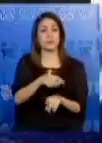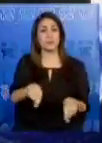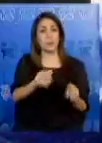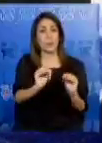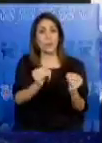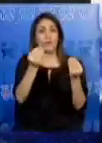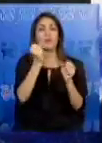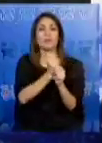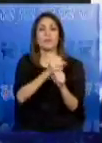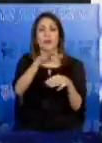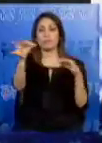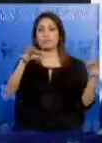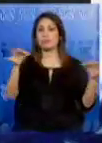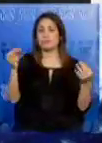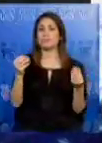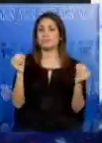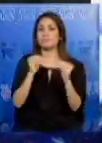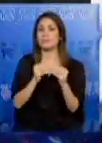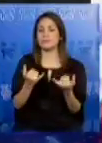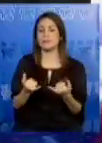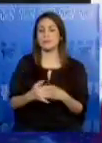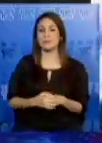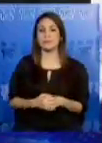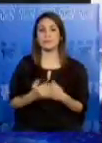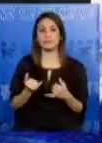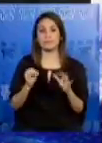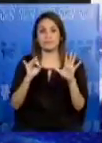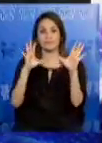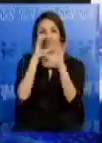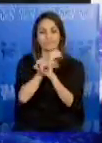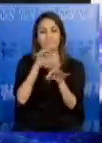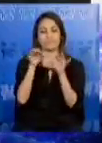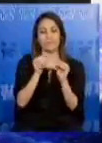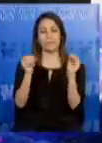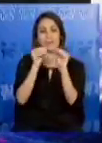Obviamente estas cifras las ampliaremos en nuestro noticiero estelar de las 19 horas. Que tengan una excelente tarde.